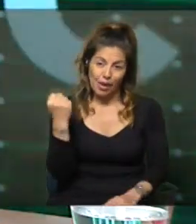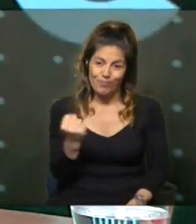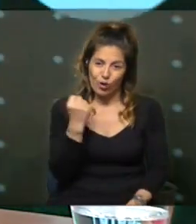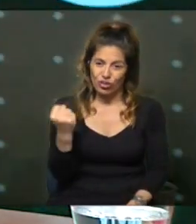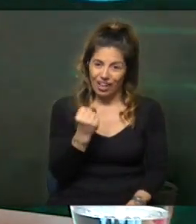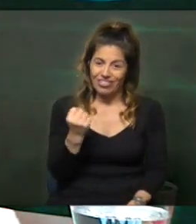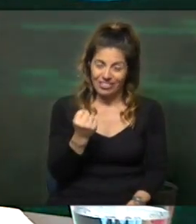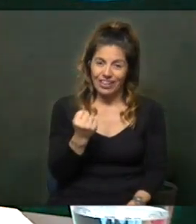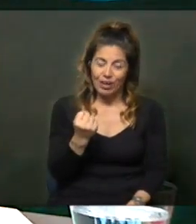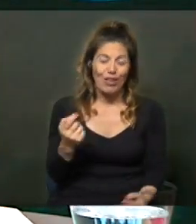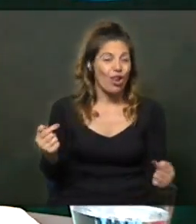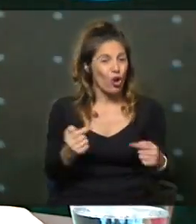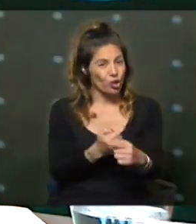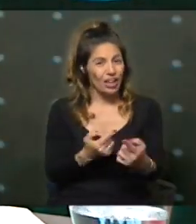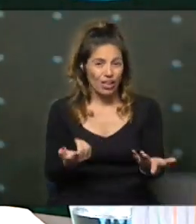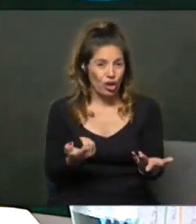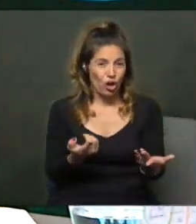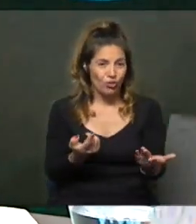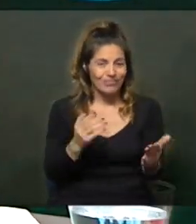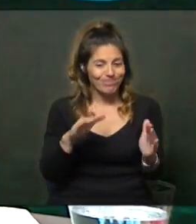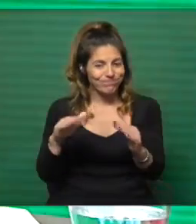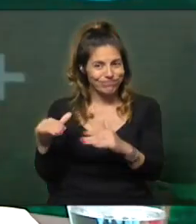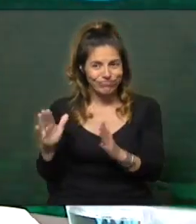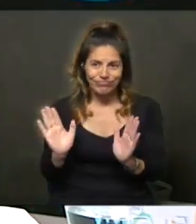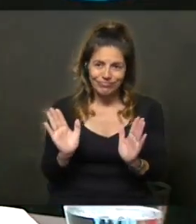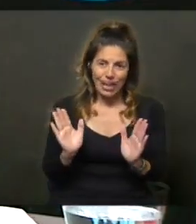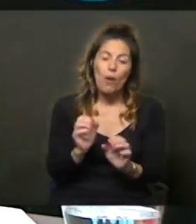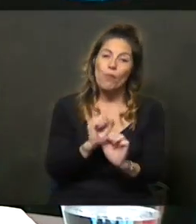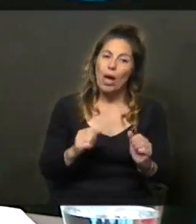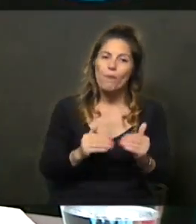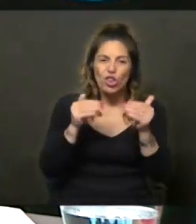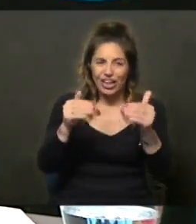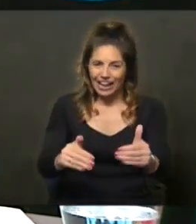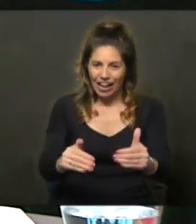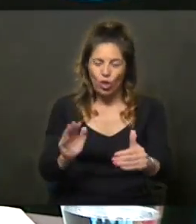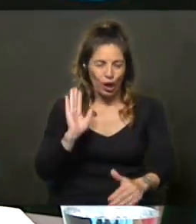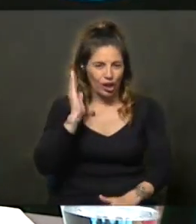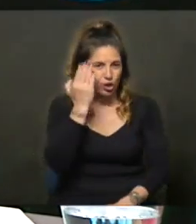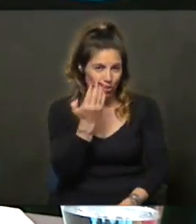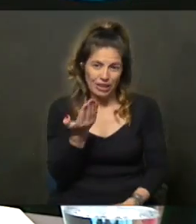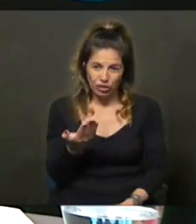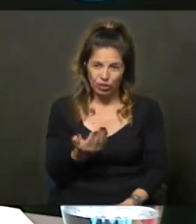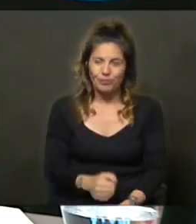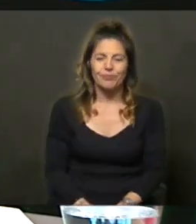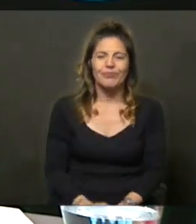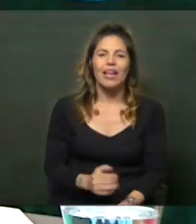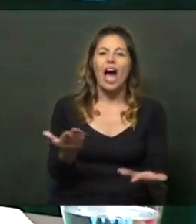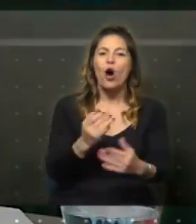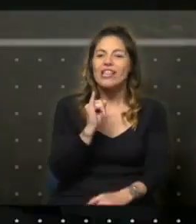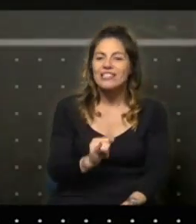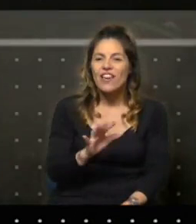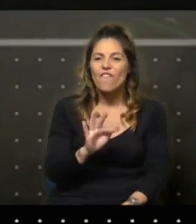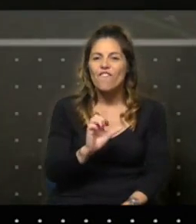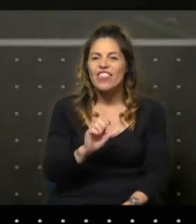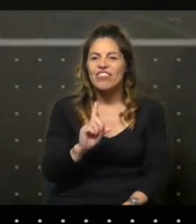porque lo contrario si hubiera sido ese cabeza a cabeza que decíamos se hubiera postergado un poco más este reconocimiento bien ahora así Fed Te